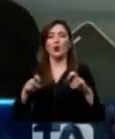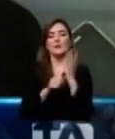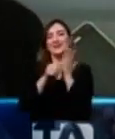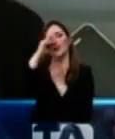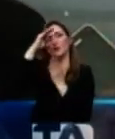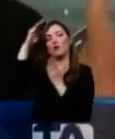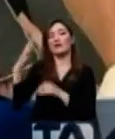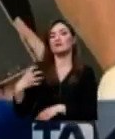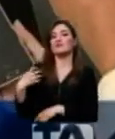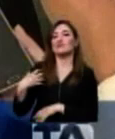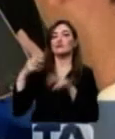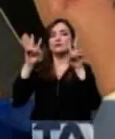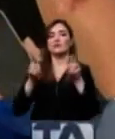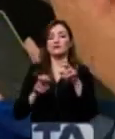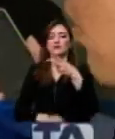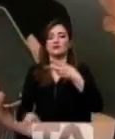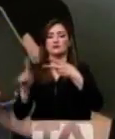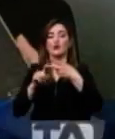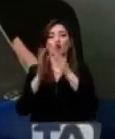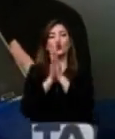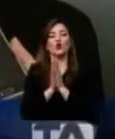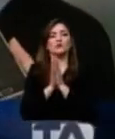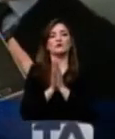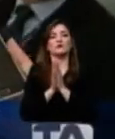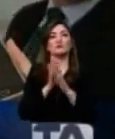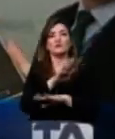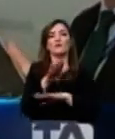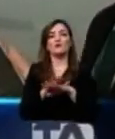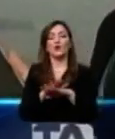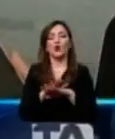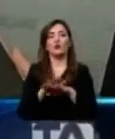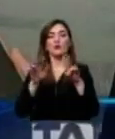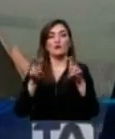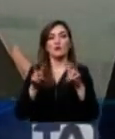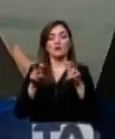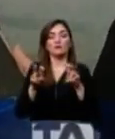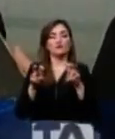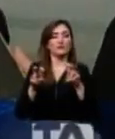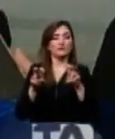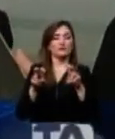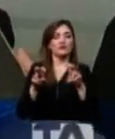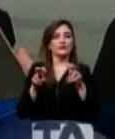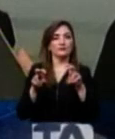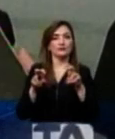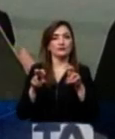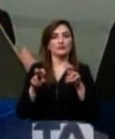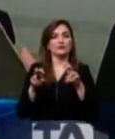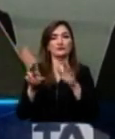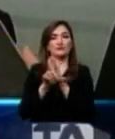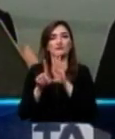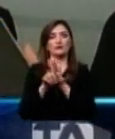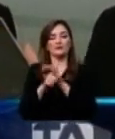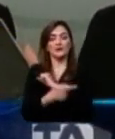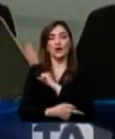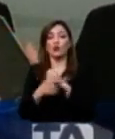policía plantea una queja sobre sitel indicó dos peticiones son relacionadas con un dolo y la pac o negligencia manifiesta que se establece en el código que